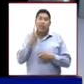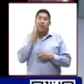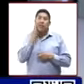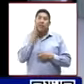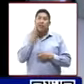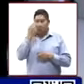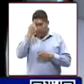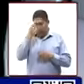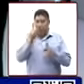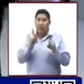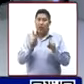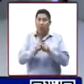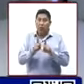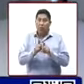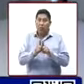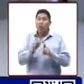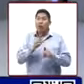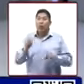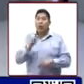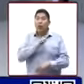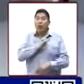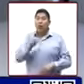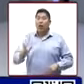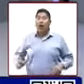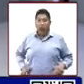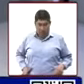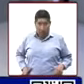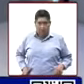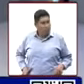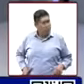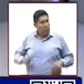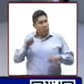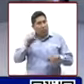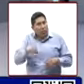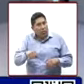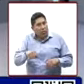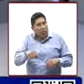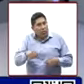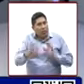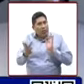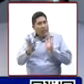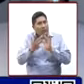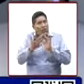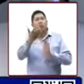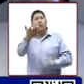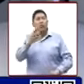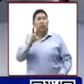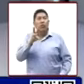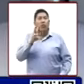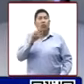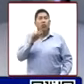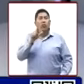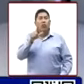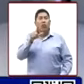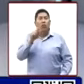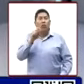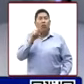un acuerdo los movilizados y también las autoridades municipales. Estamos con la señal Walter. Walter Ocio, adelante.